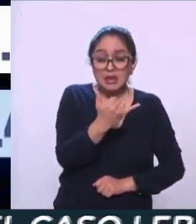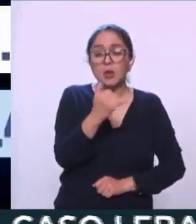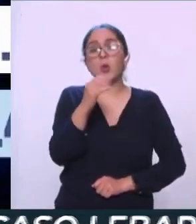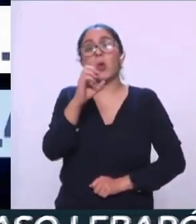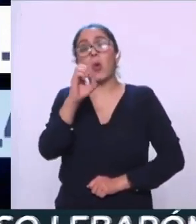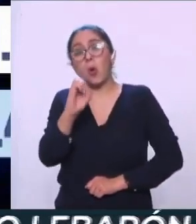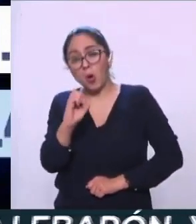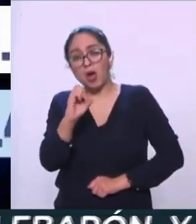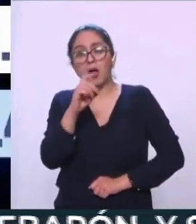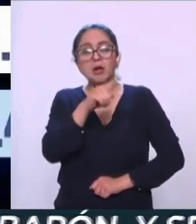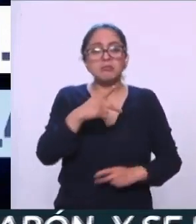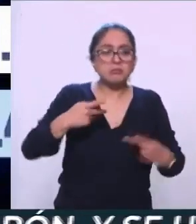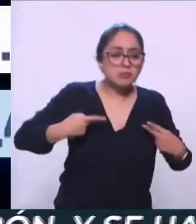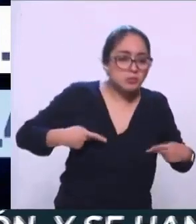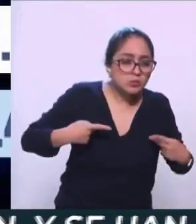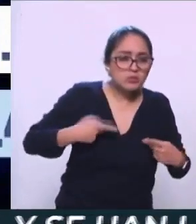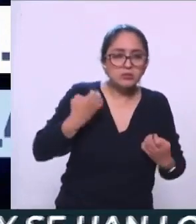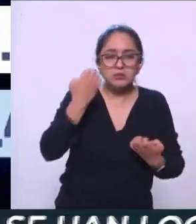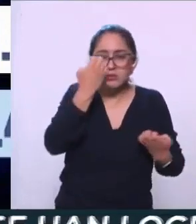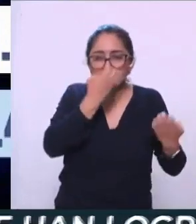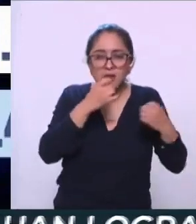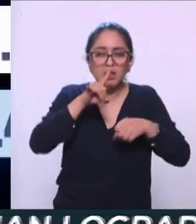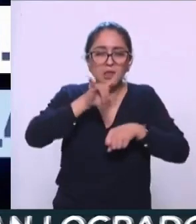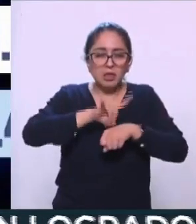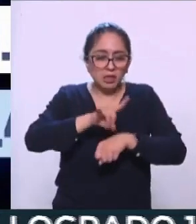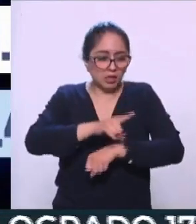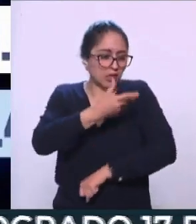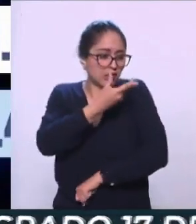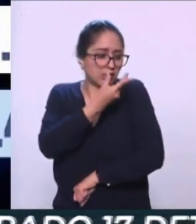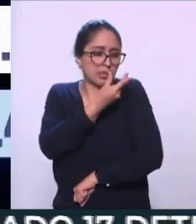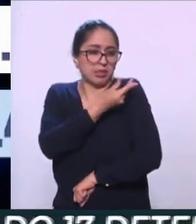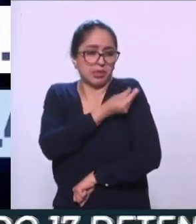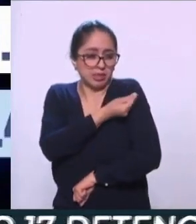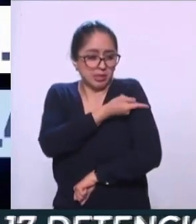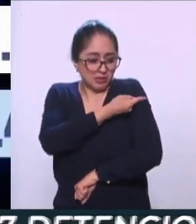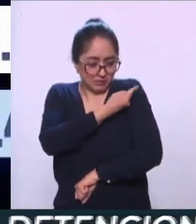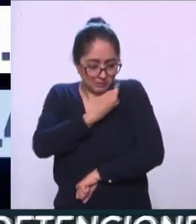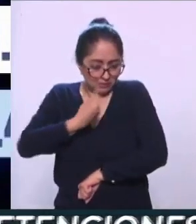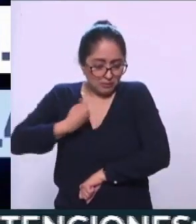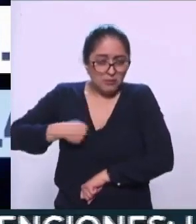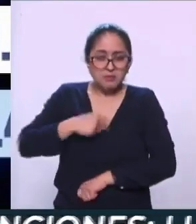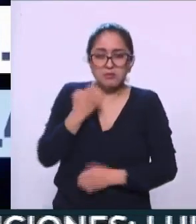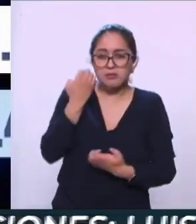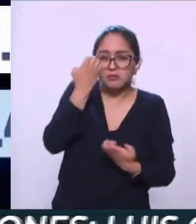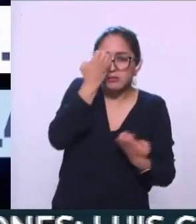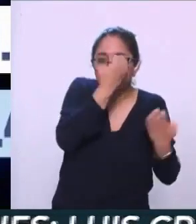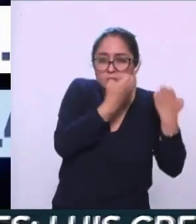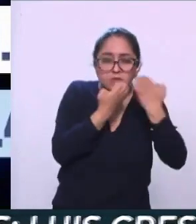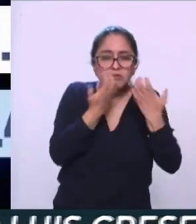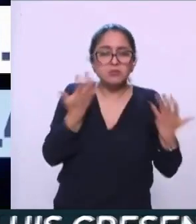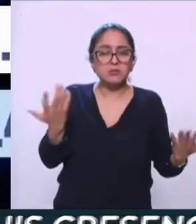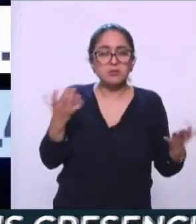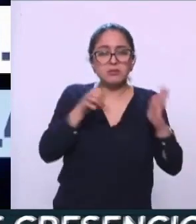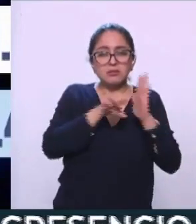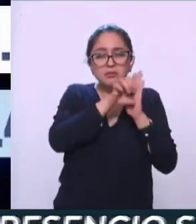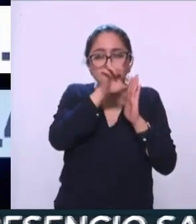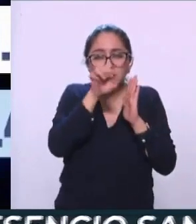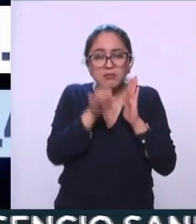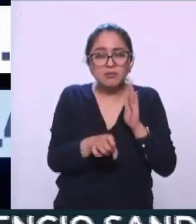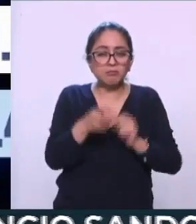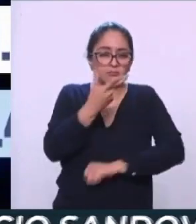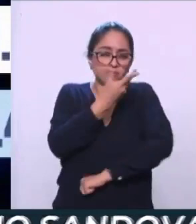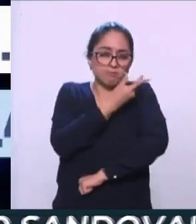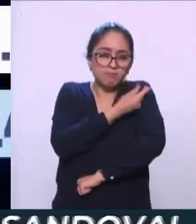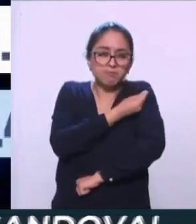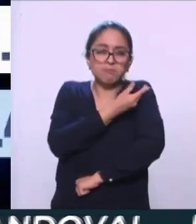vacunas que aparentemente te iban a meter un chip e iban a espiar toda tu vida. ¿En serio había esa? Las de Soros, que andaban diciendo que Soros andaba metiendo chips en las